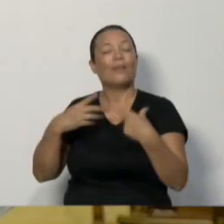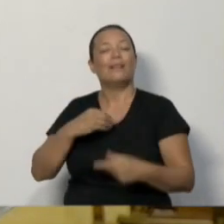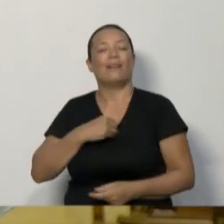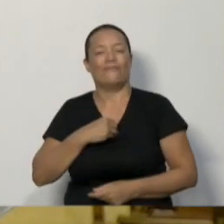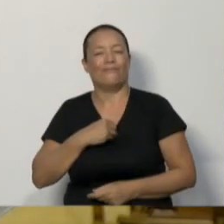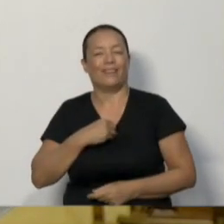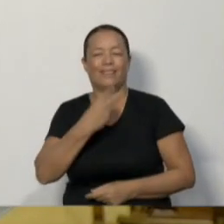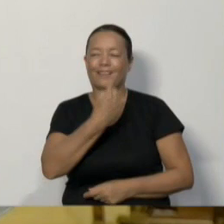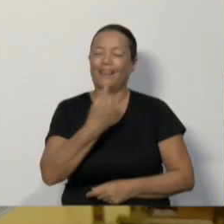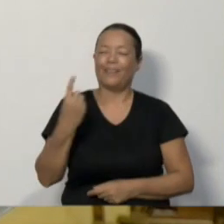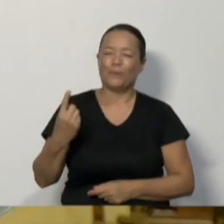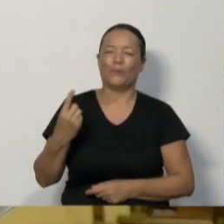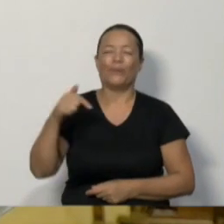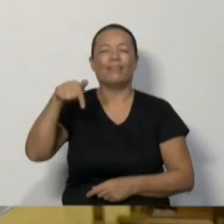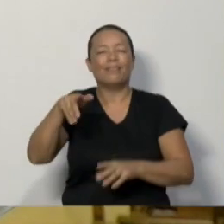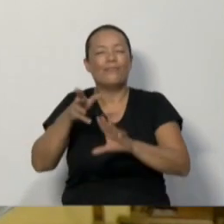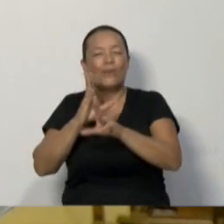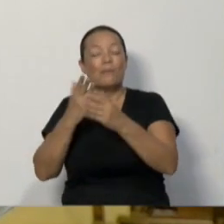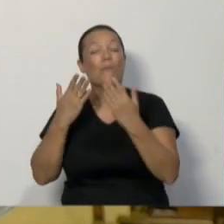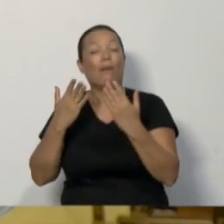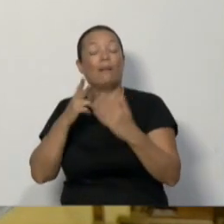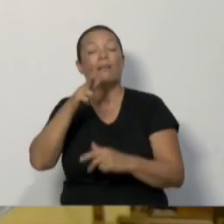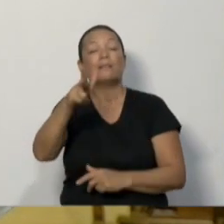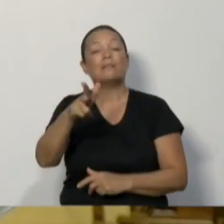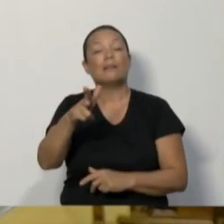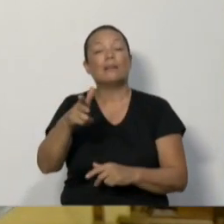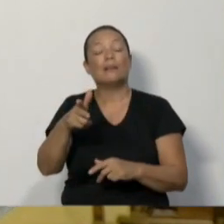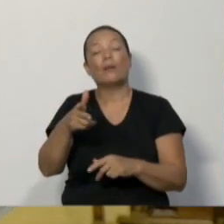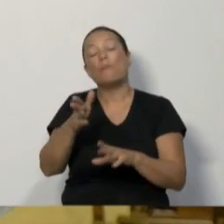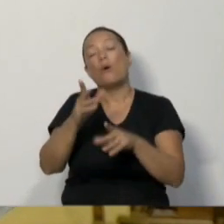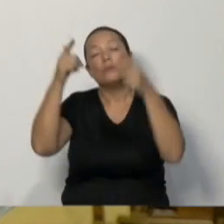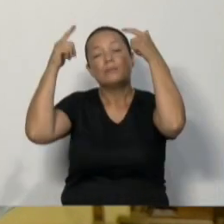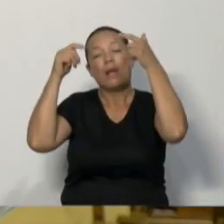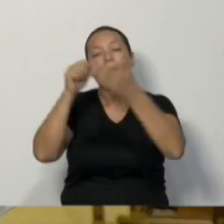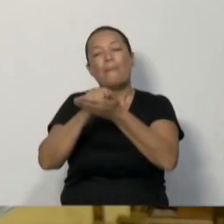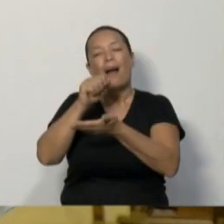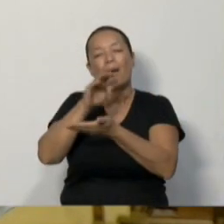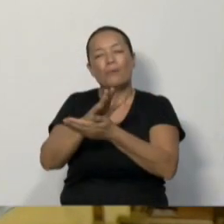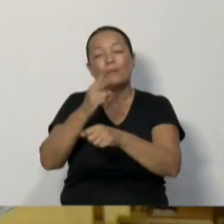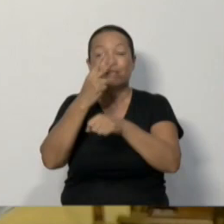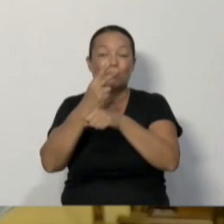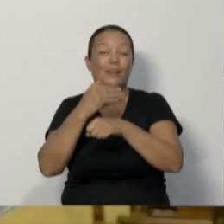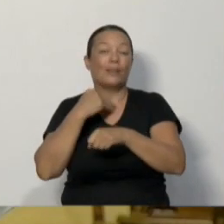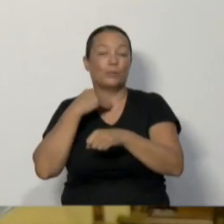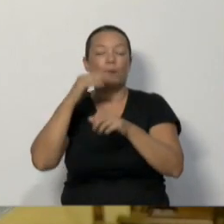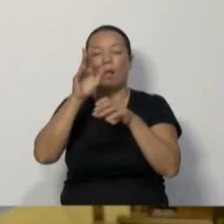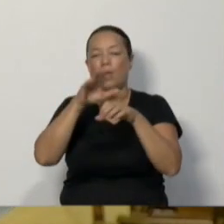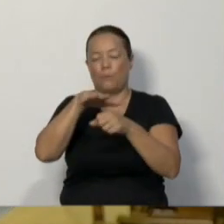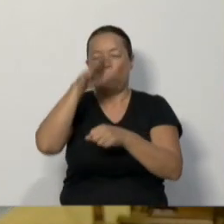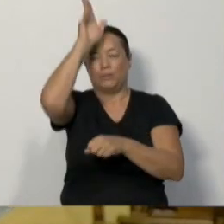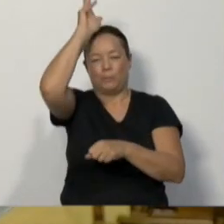fe. Y es poder decir con San Pablo, como dice la segunda lectura a los